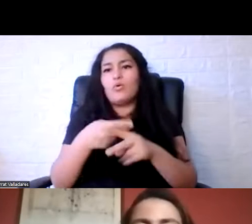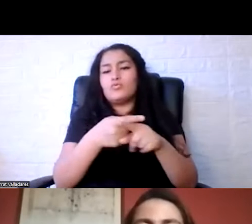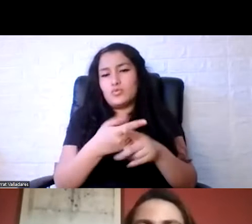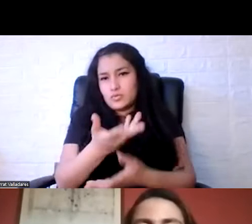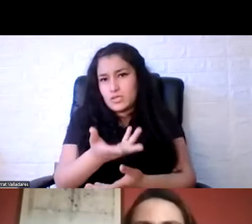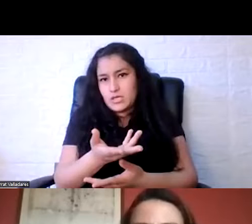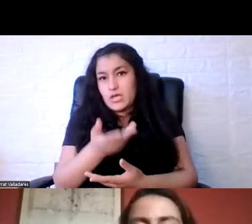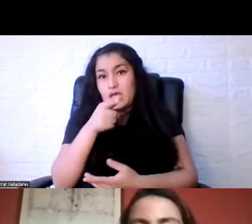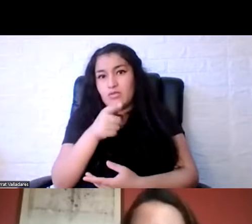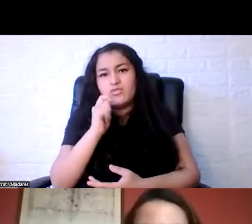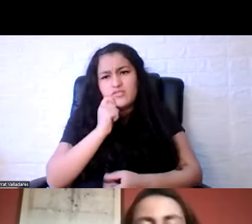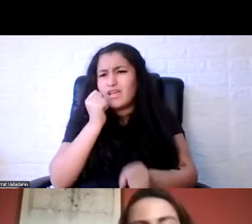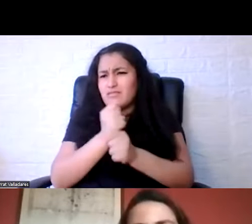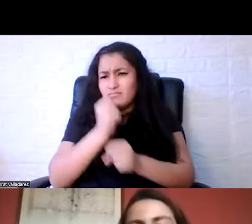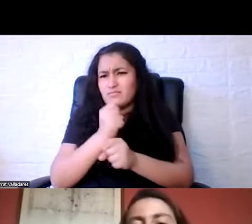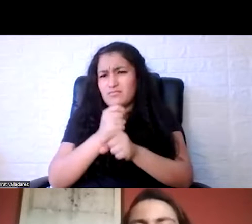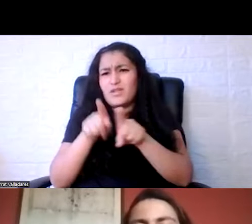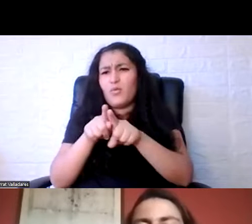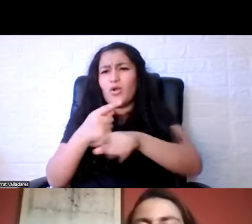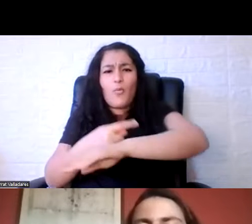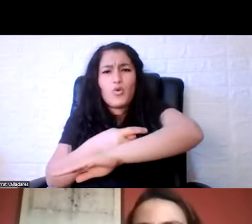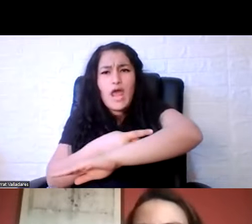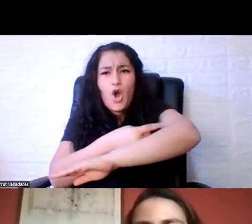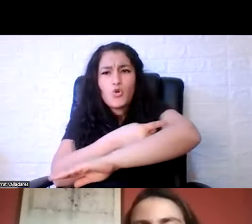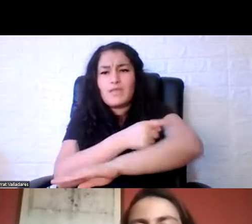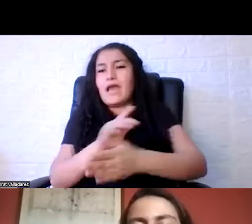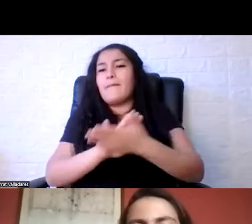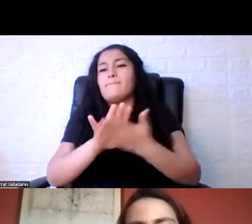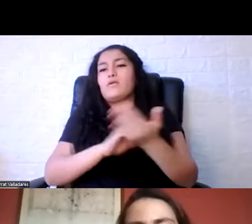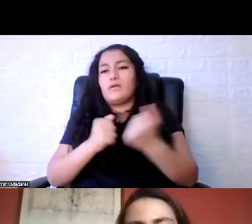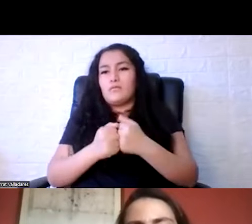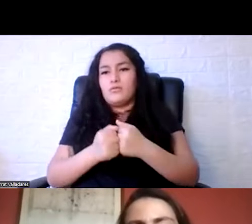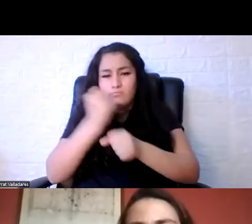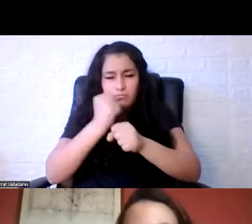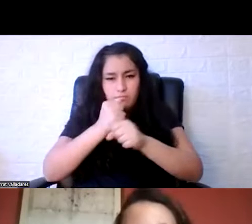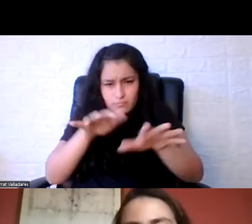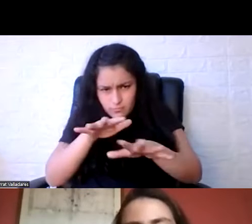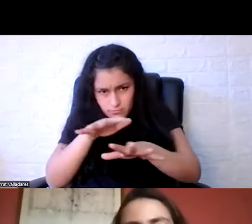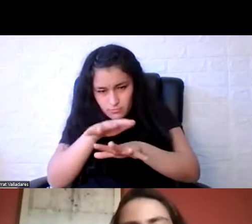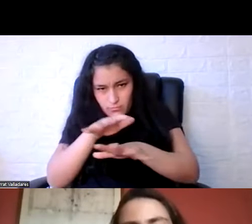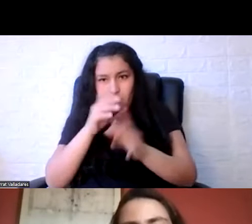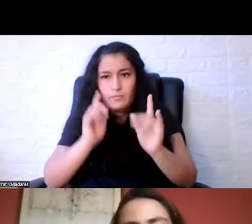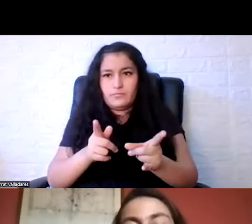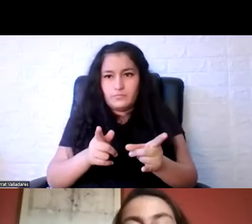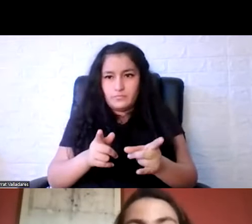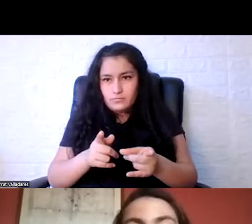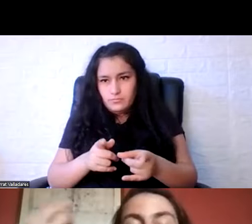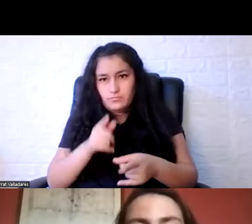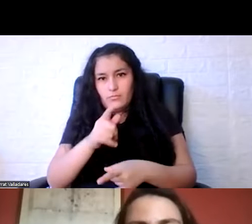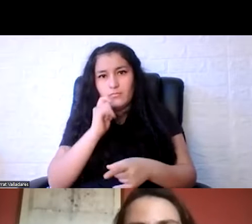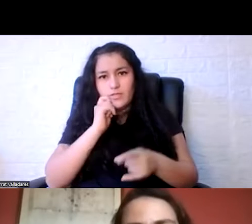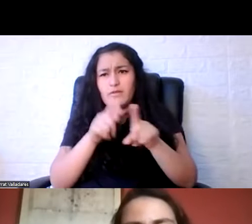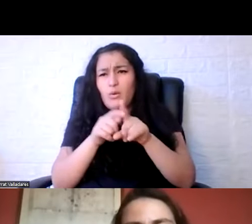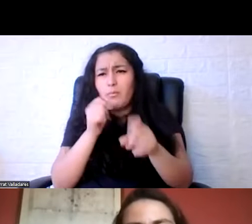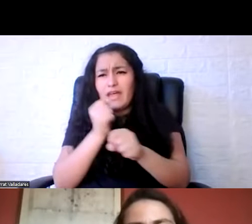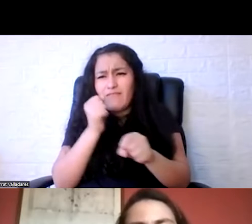porque es ese trabajo de hormiga invisible del que tanto se ha hablado, ¿no es cierto?, cotidiano, y que es muy pequeño,